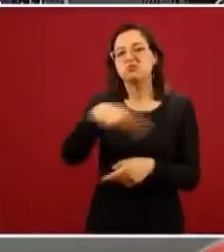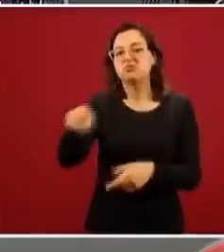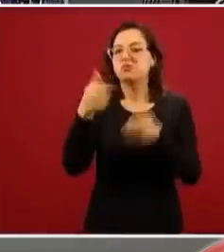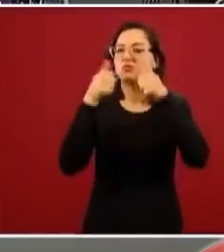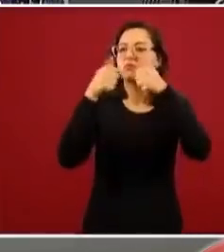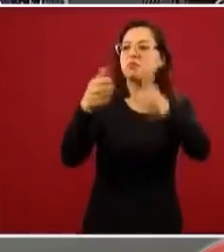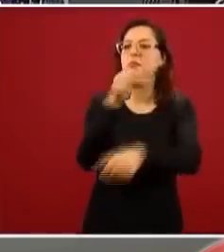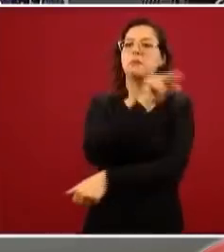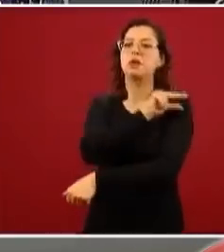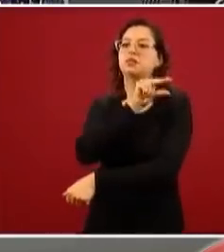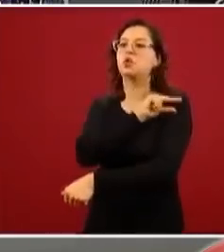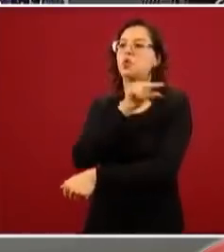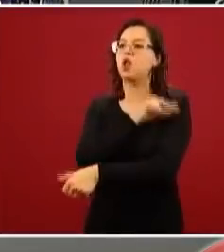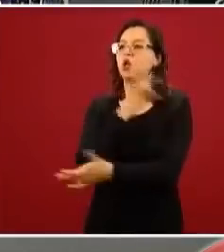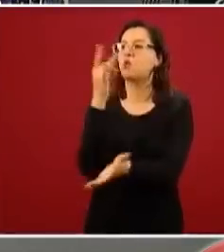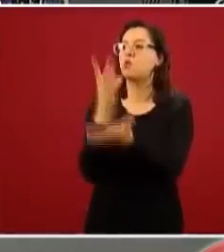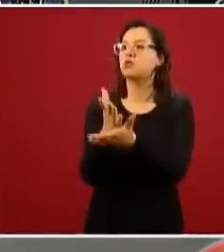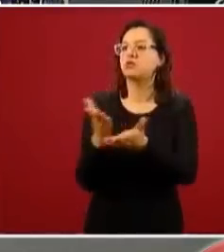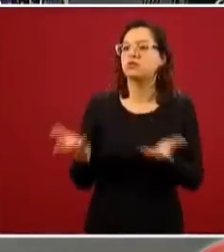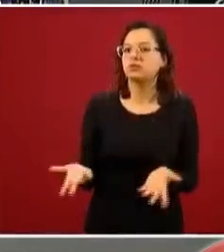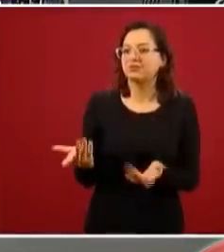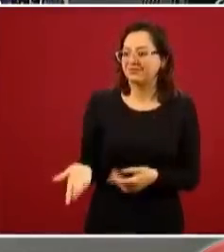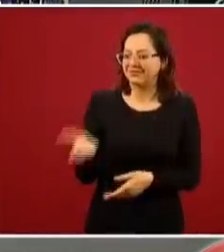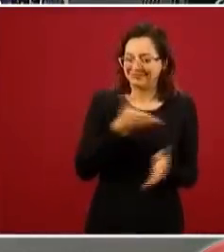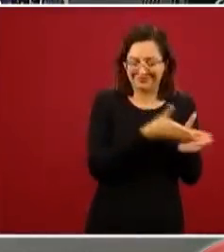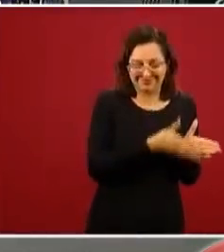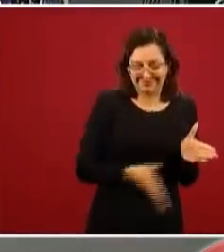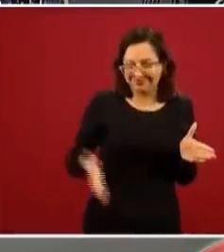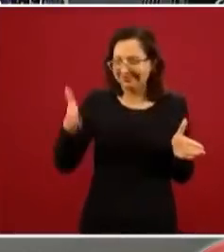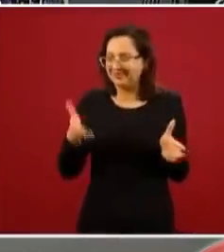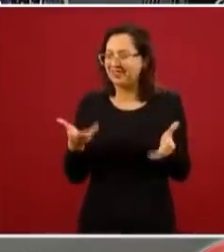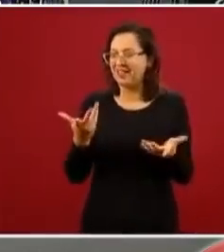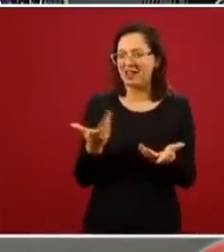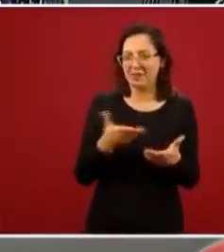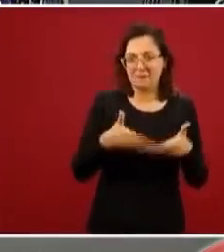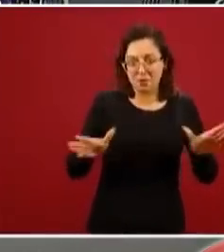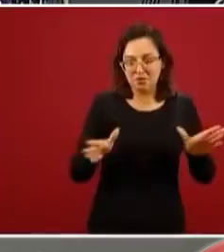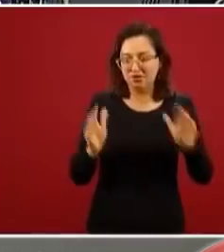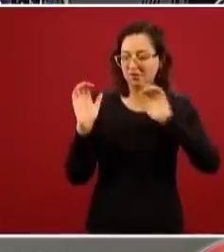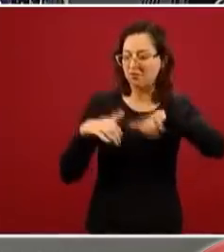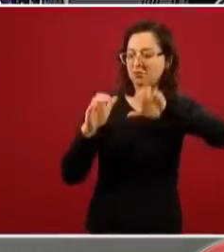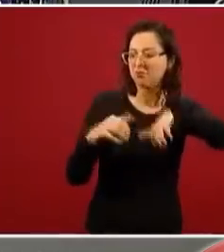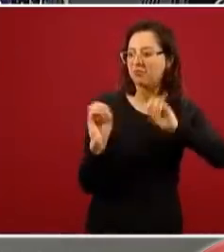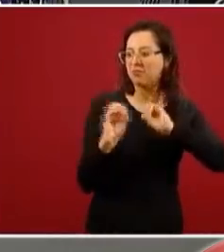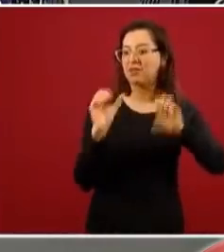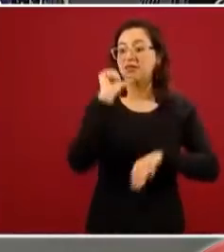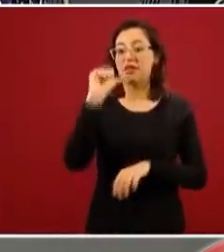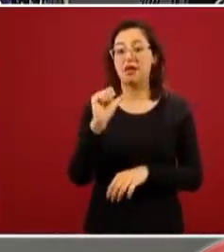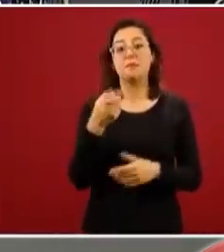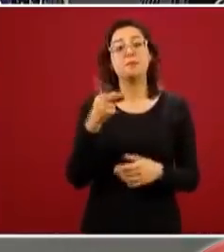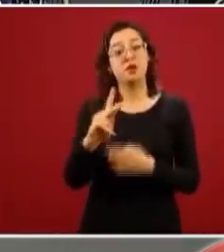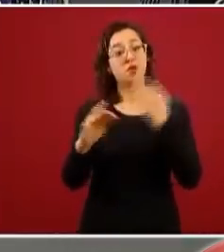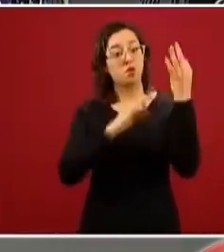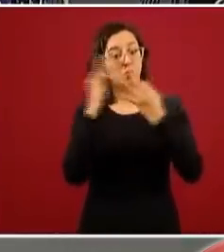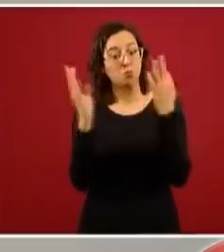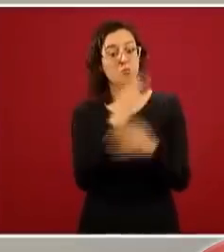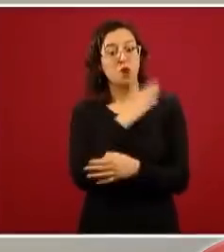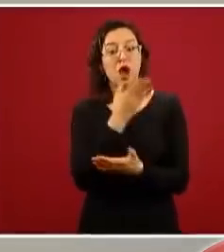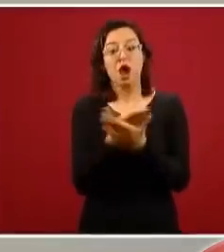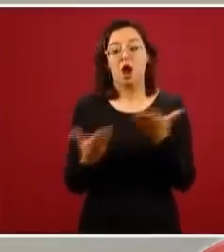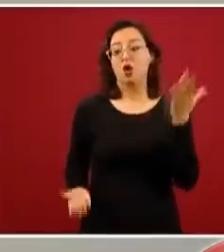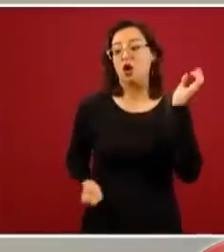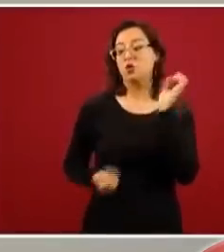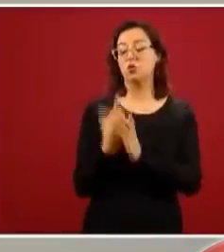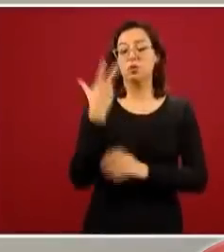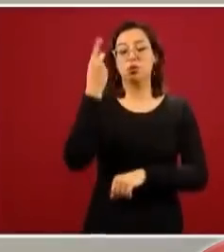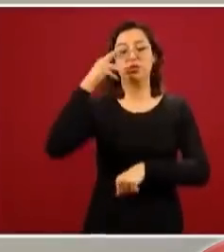pasada, pues no había interés en mantener estratégicamente estos periodos. Pero hay buenas noticias. El director actual del IMSS tiene una visión estratégica, como